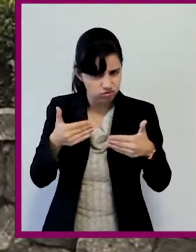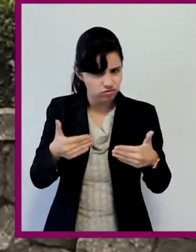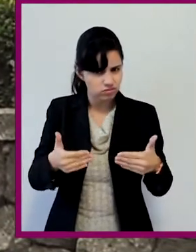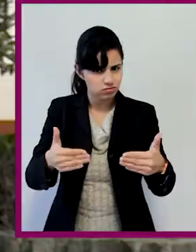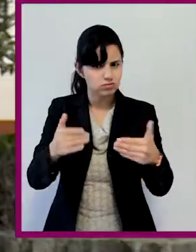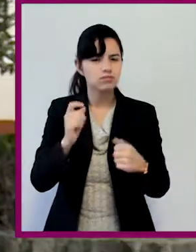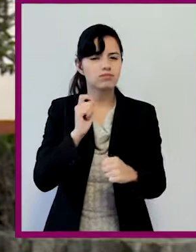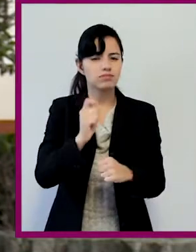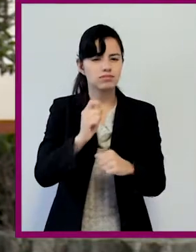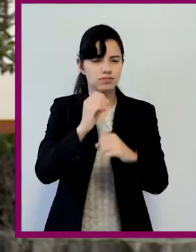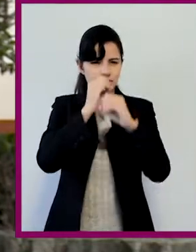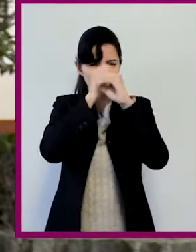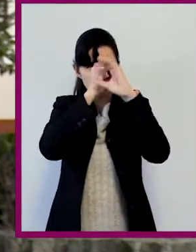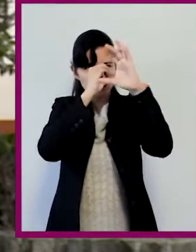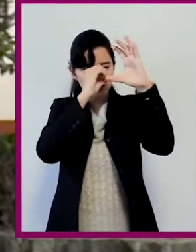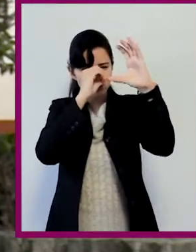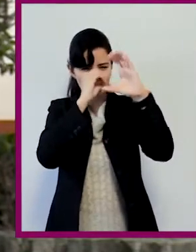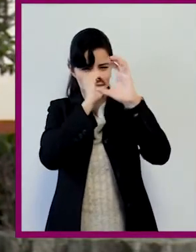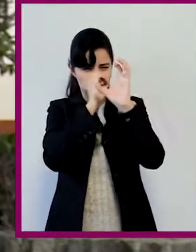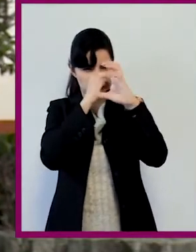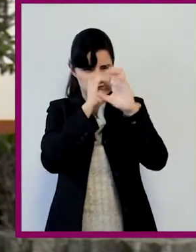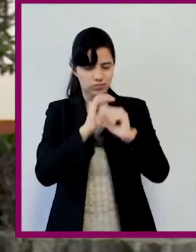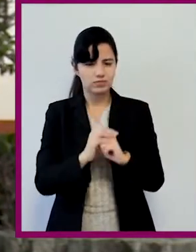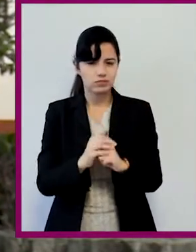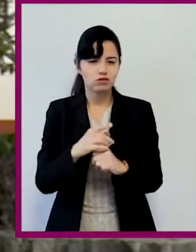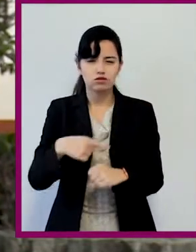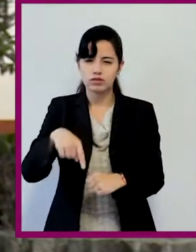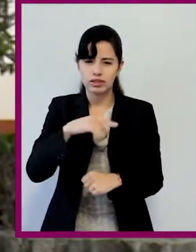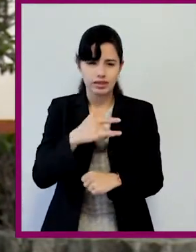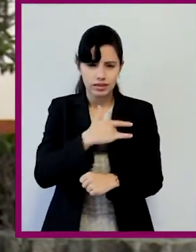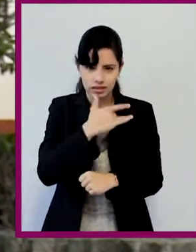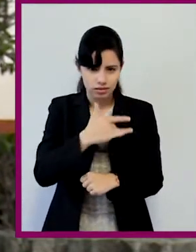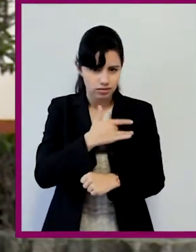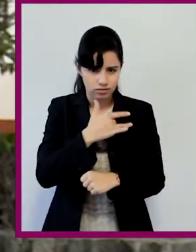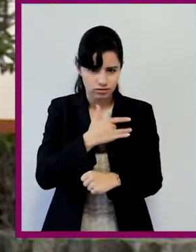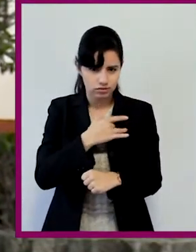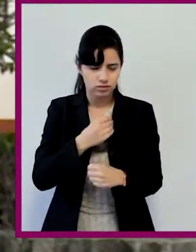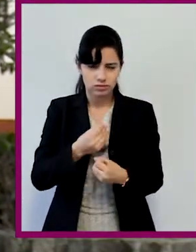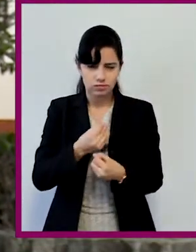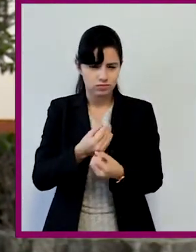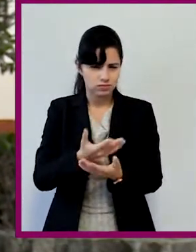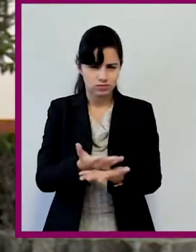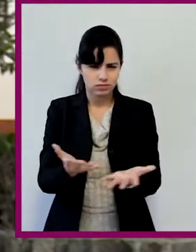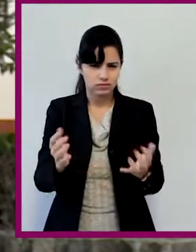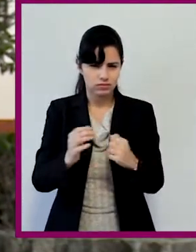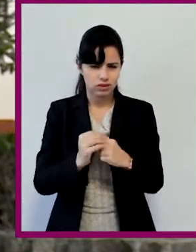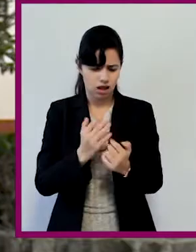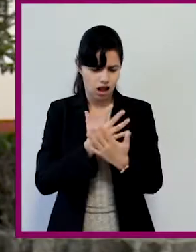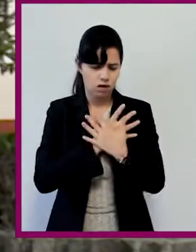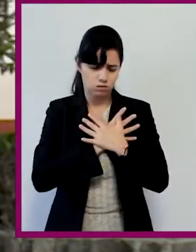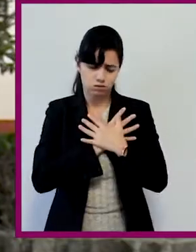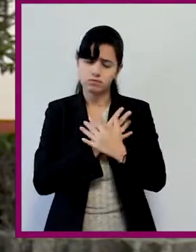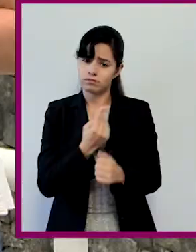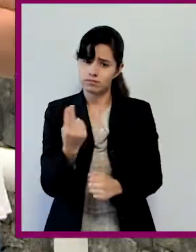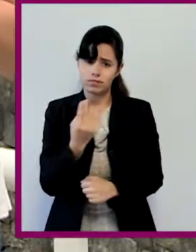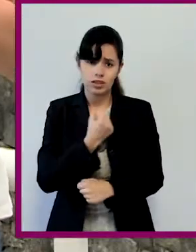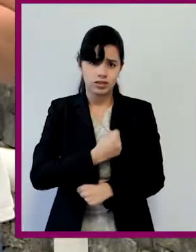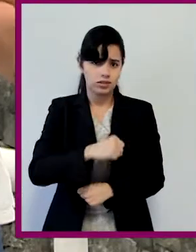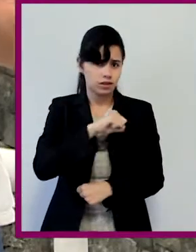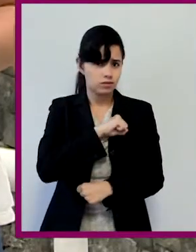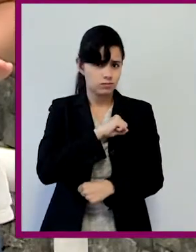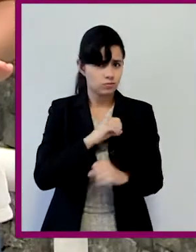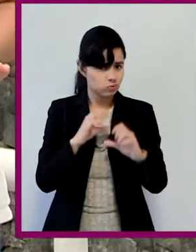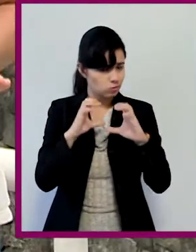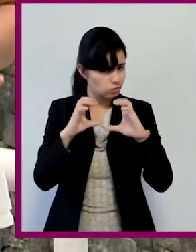telescopio. Déjate fluir y que no te atrapen las emociones. Además, ¿qué onda con el amor? Si no es saludable, cuidado. No